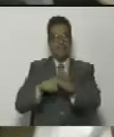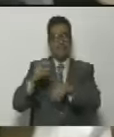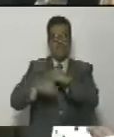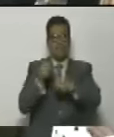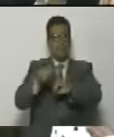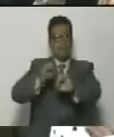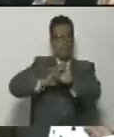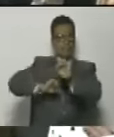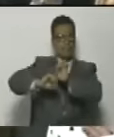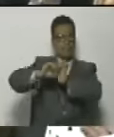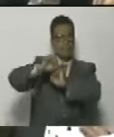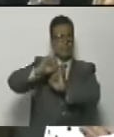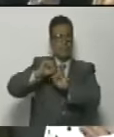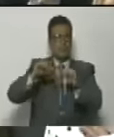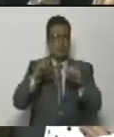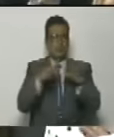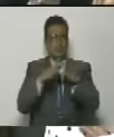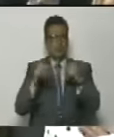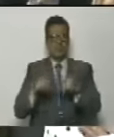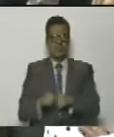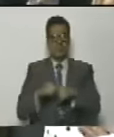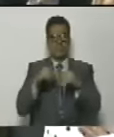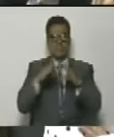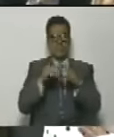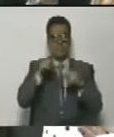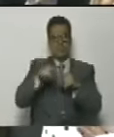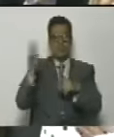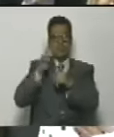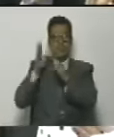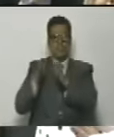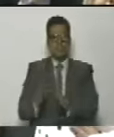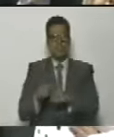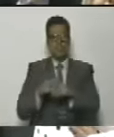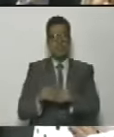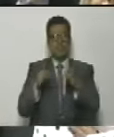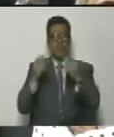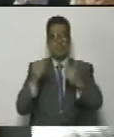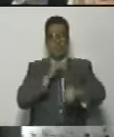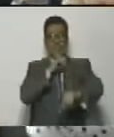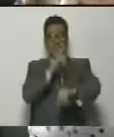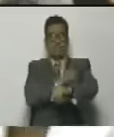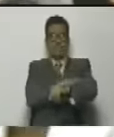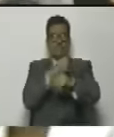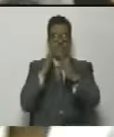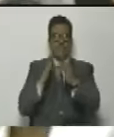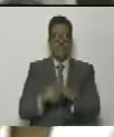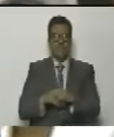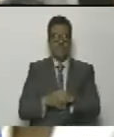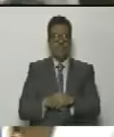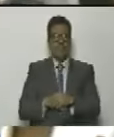ser repudiado por todas y todos los venezolanos, con mucha fuerza.